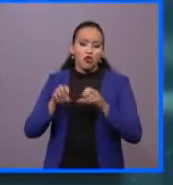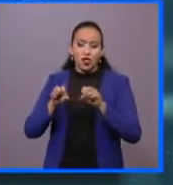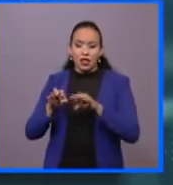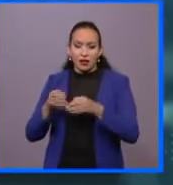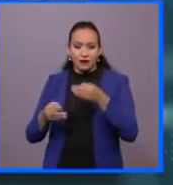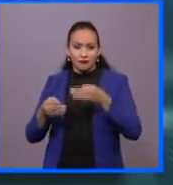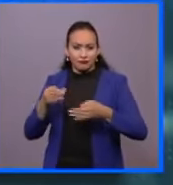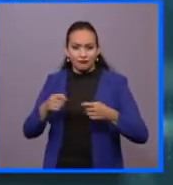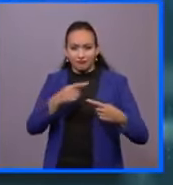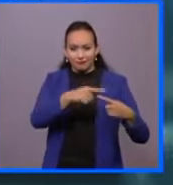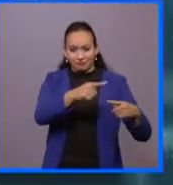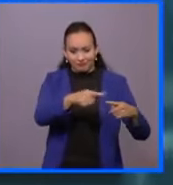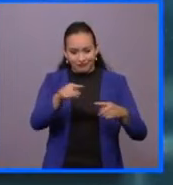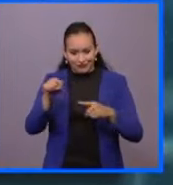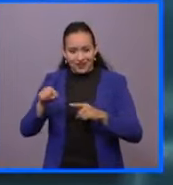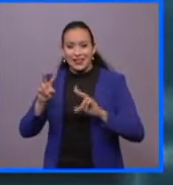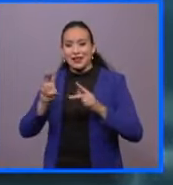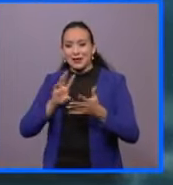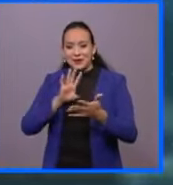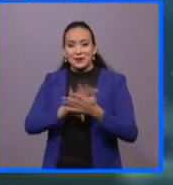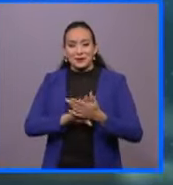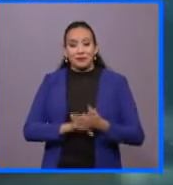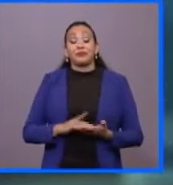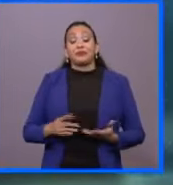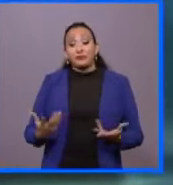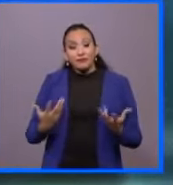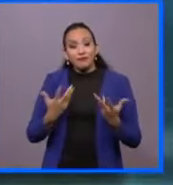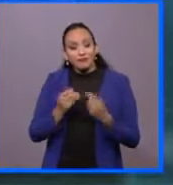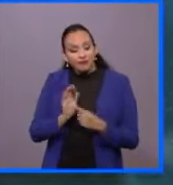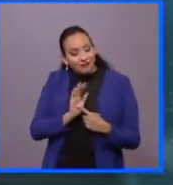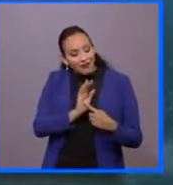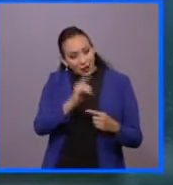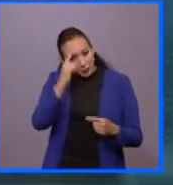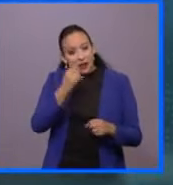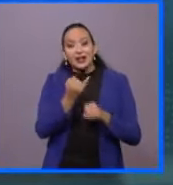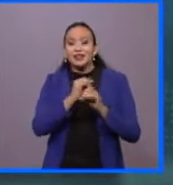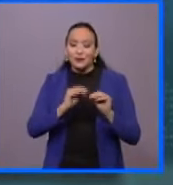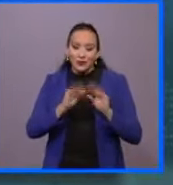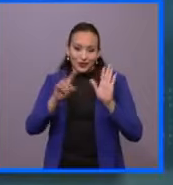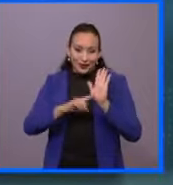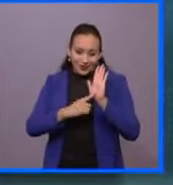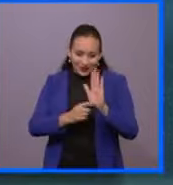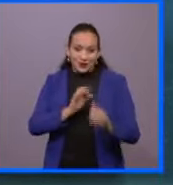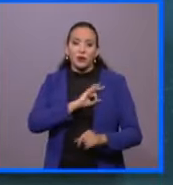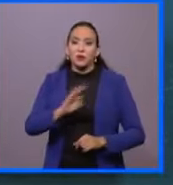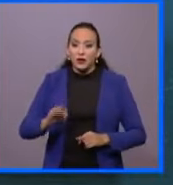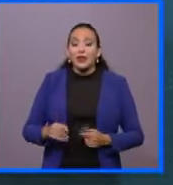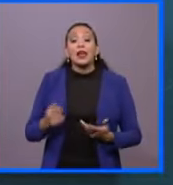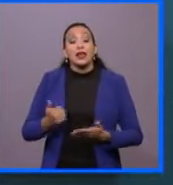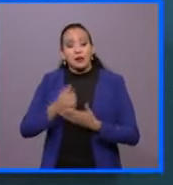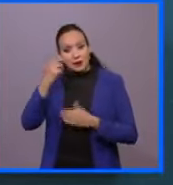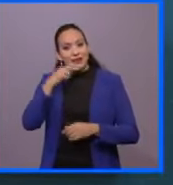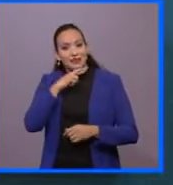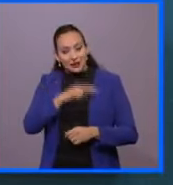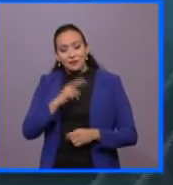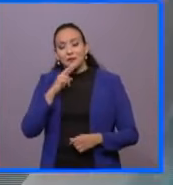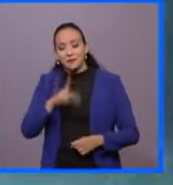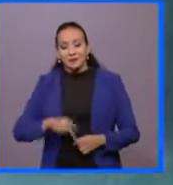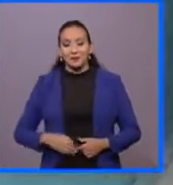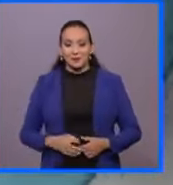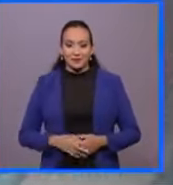juzgados de primera instancia del ramo penal, en un esfuerzo por fortalecer la transparencia, la eficacia procesal y la mejora